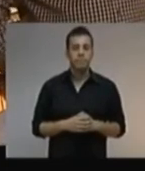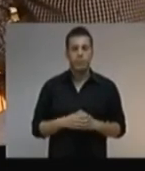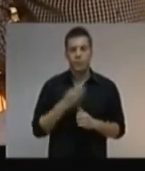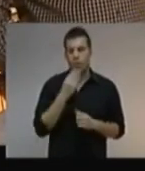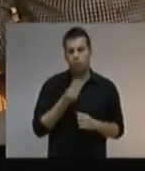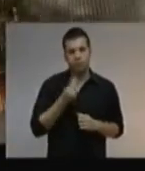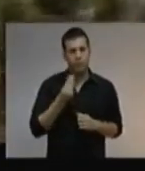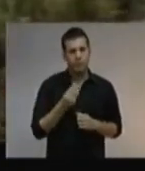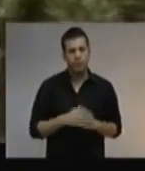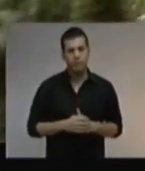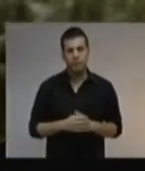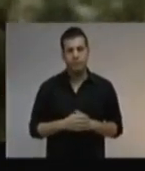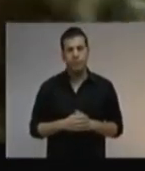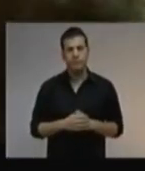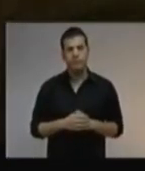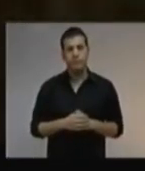Divino.